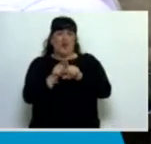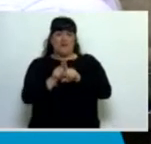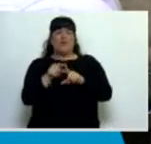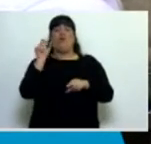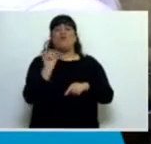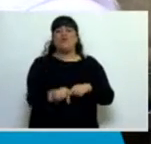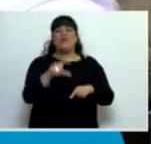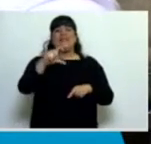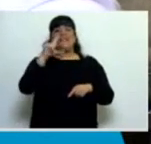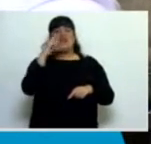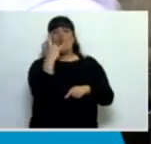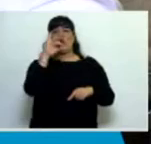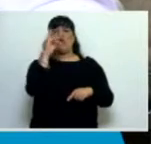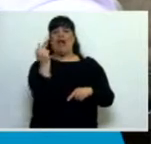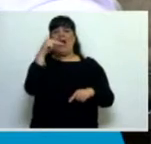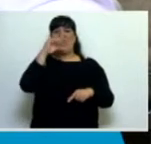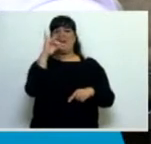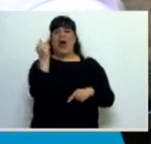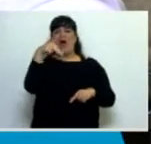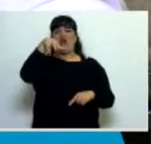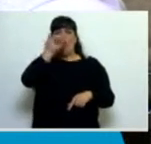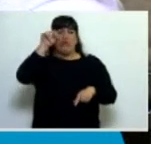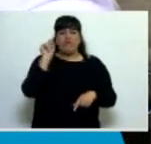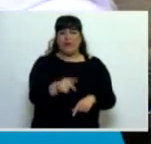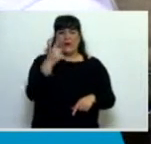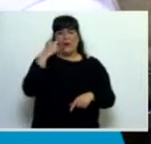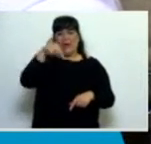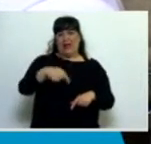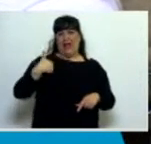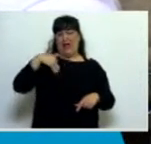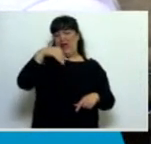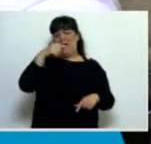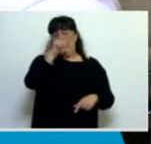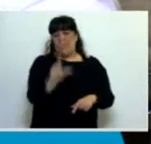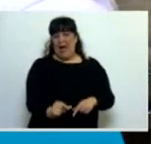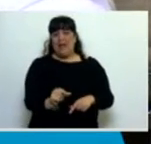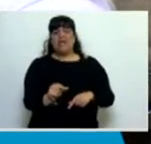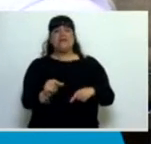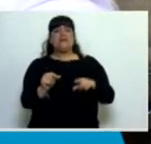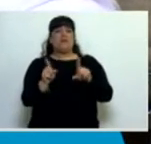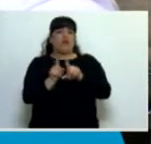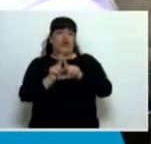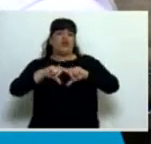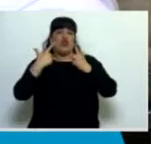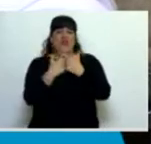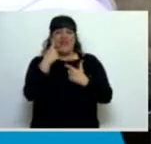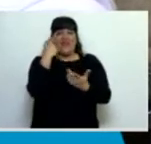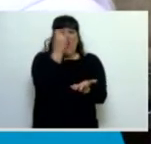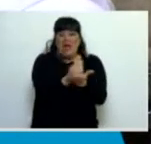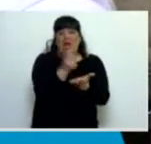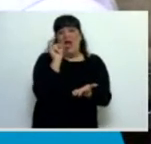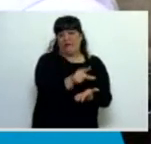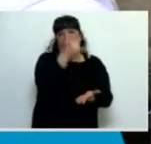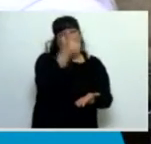ciudadano es lo que le garantiza derechos a quienes viven en una sociedad. Toda esta ampliación de